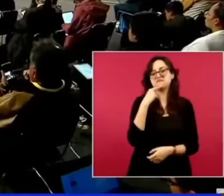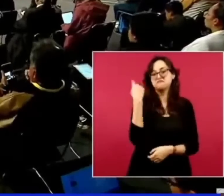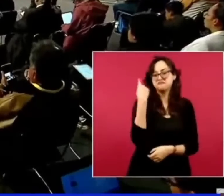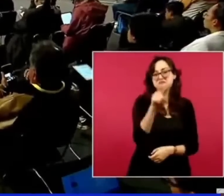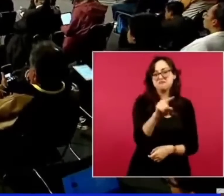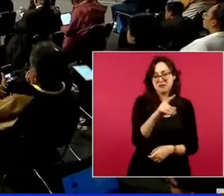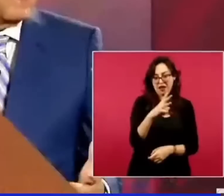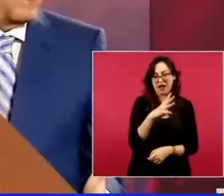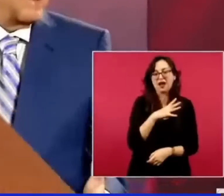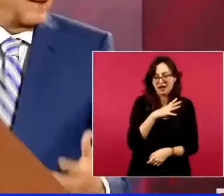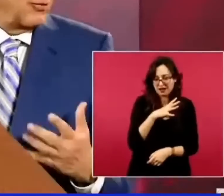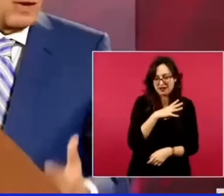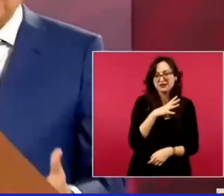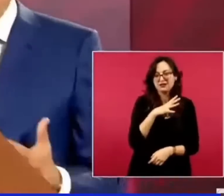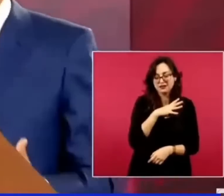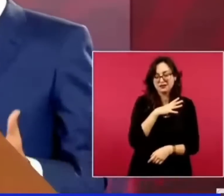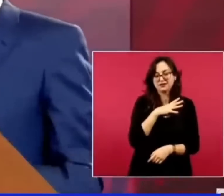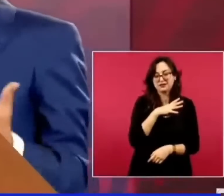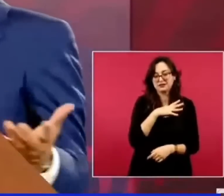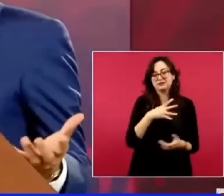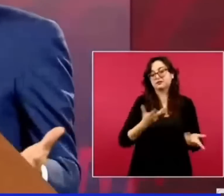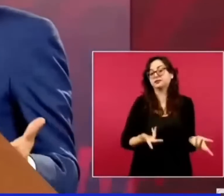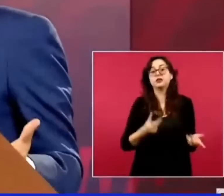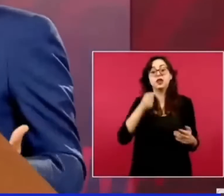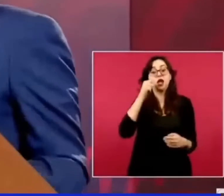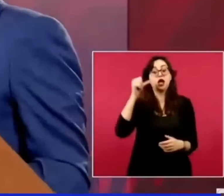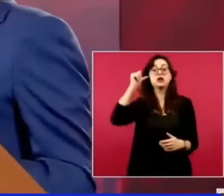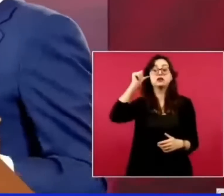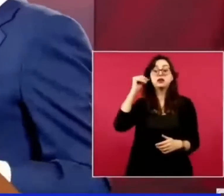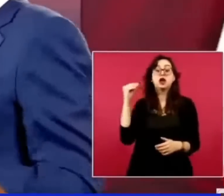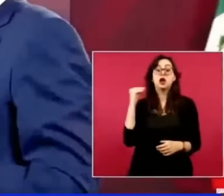Y resulta que el abogado ayer dice,